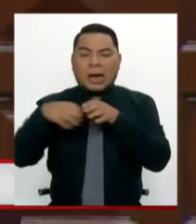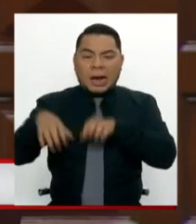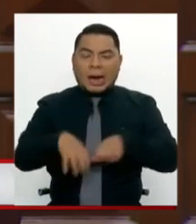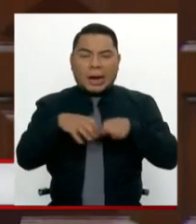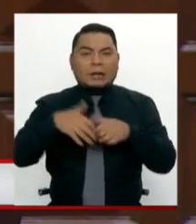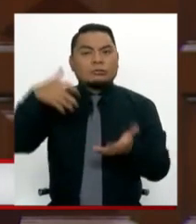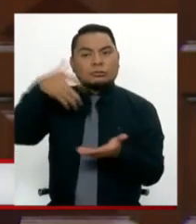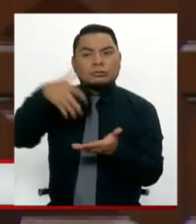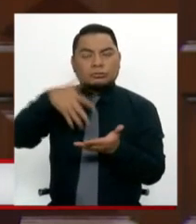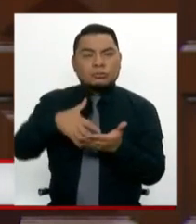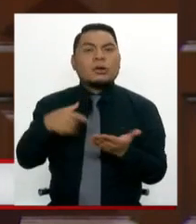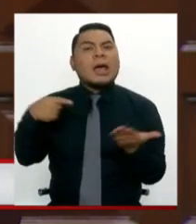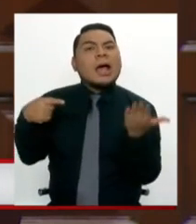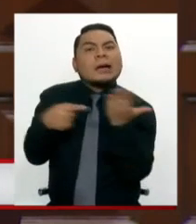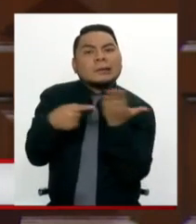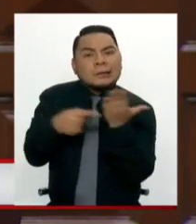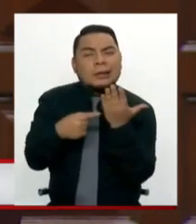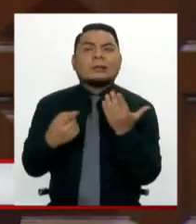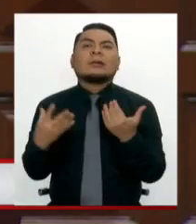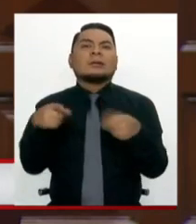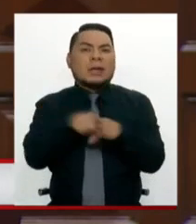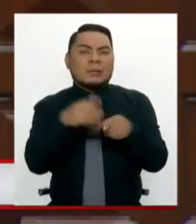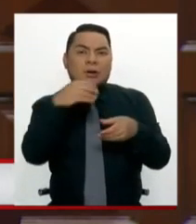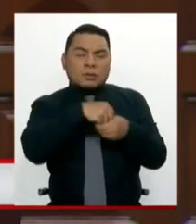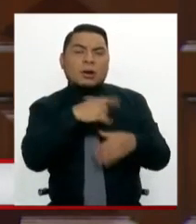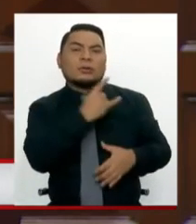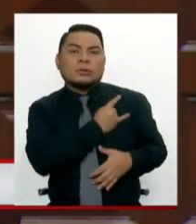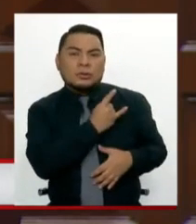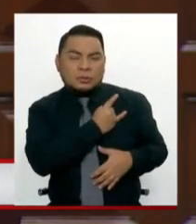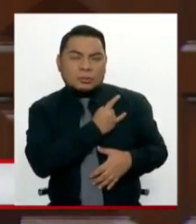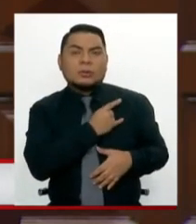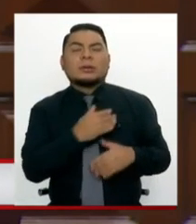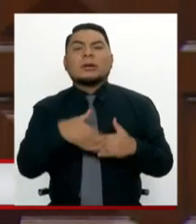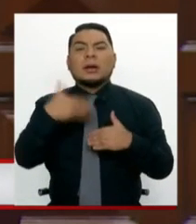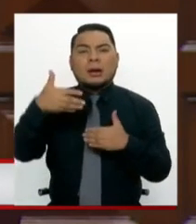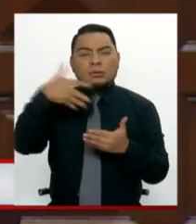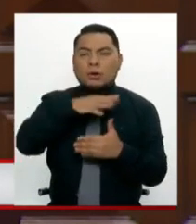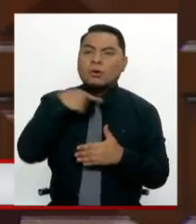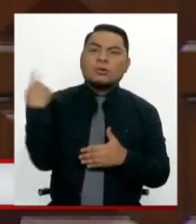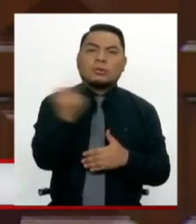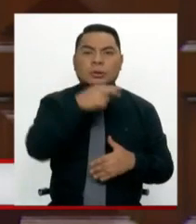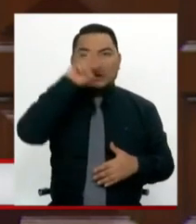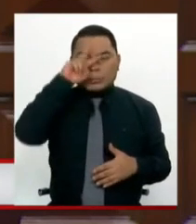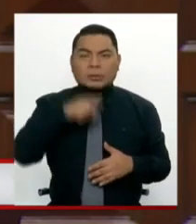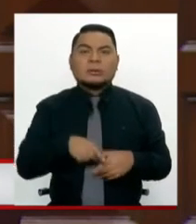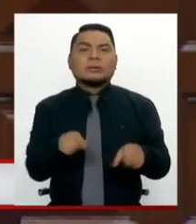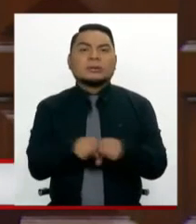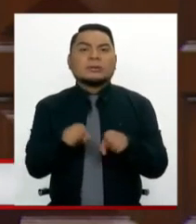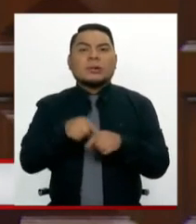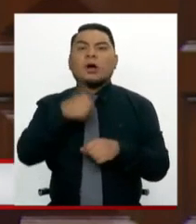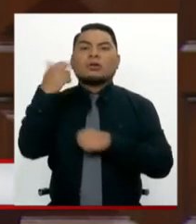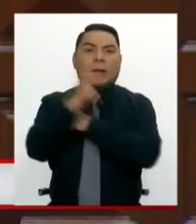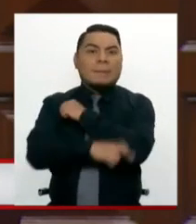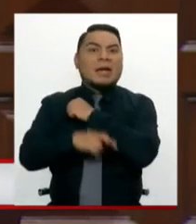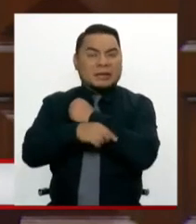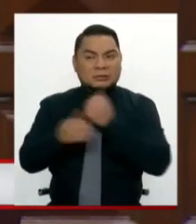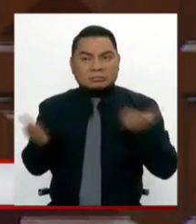en carreras técnicas universitarias de pre y posgrado a nivel nacional y en el